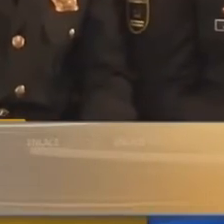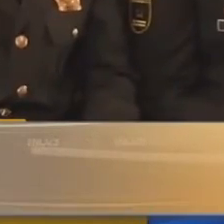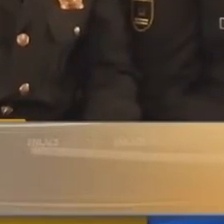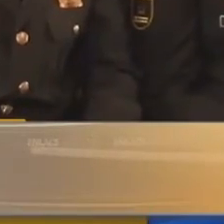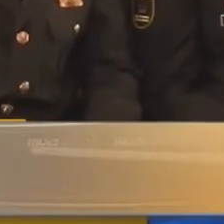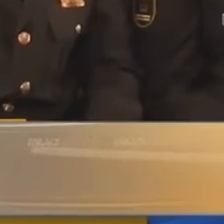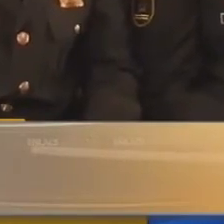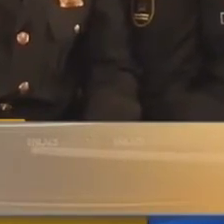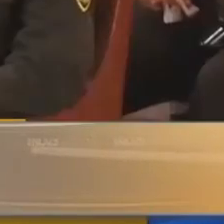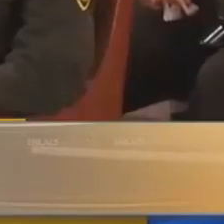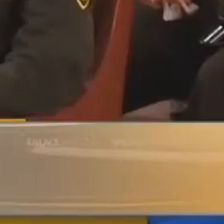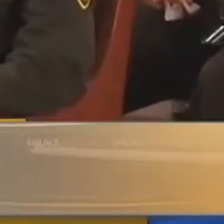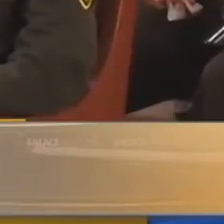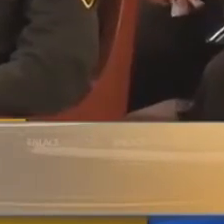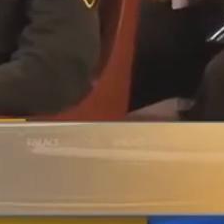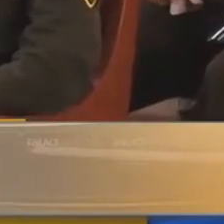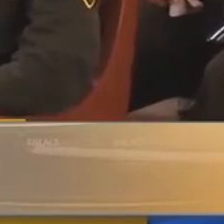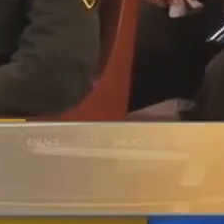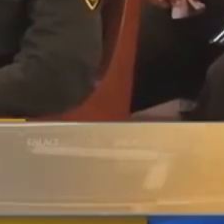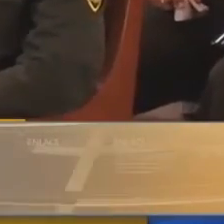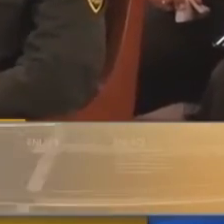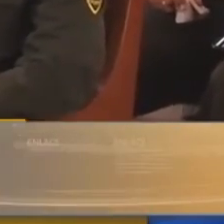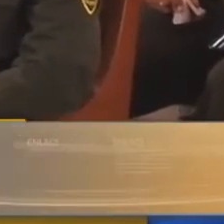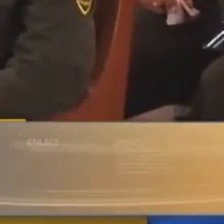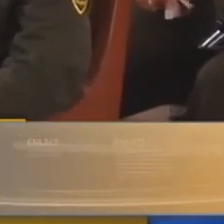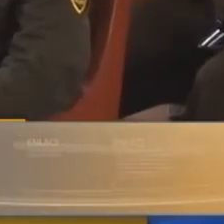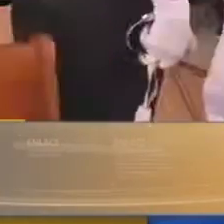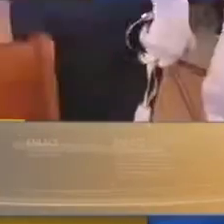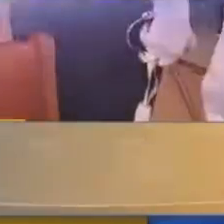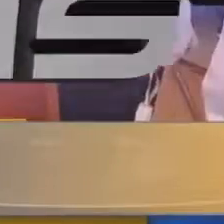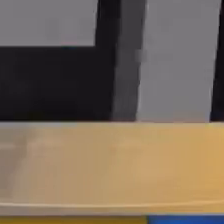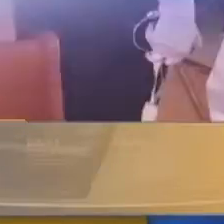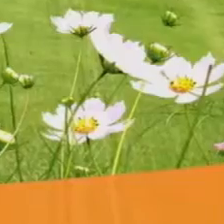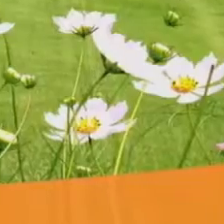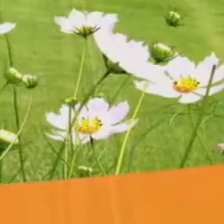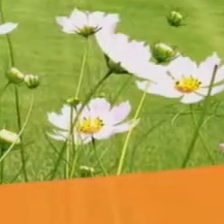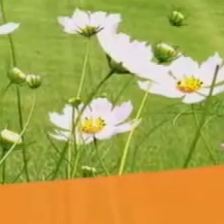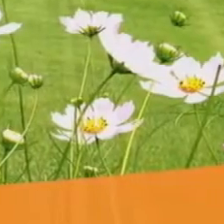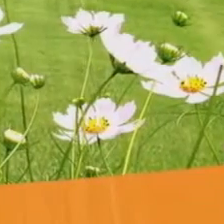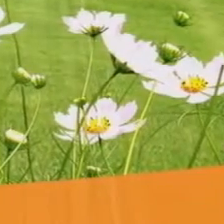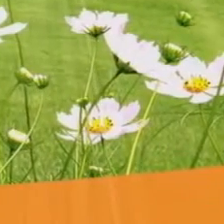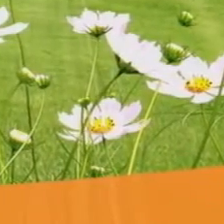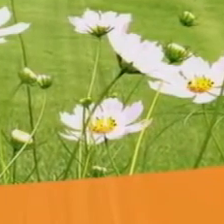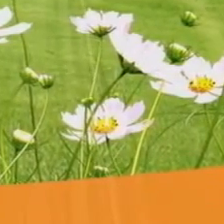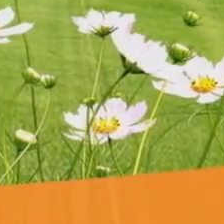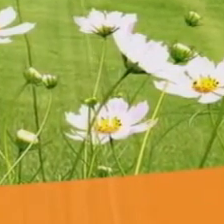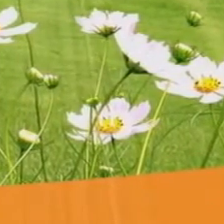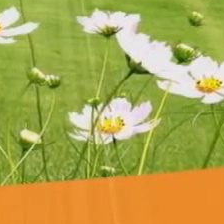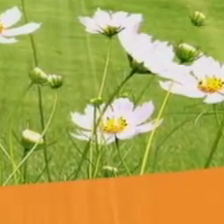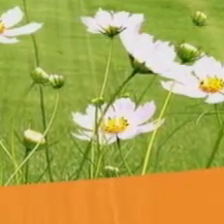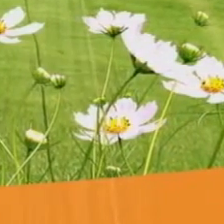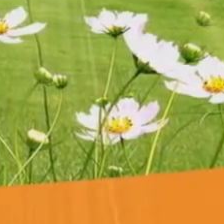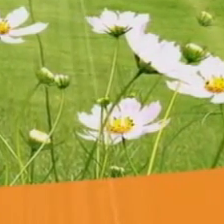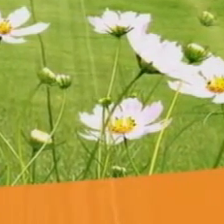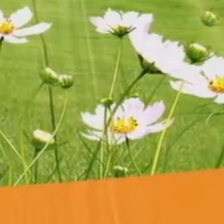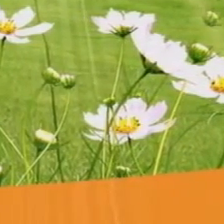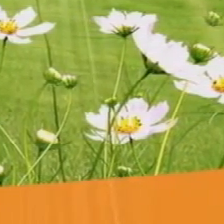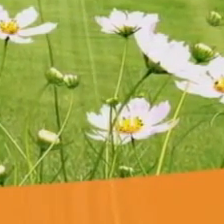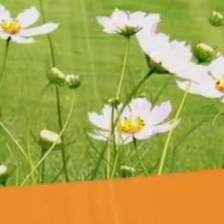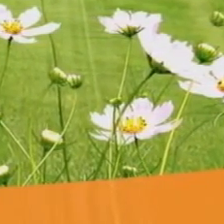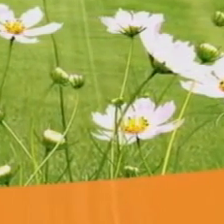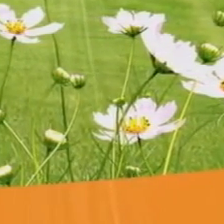municipio acompañaron la apertura de la programación que tiene estipulada la institución policial. Con el patrocinio de Barsol Ecológico, Barsol